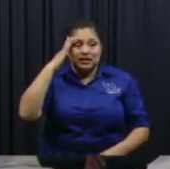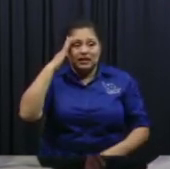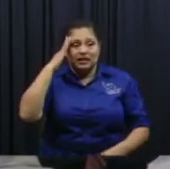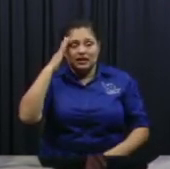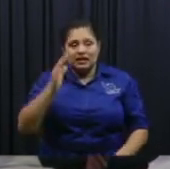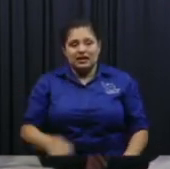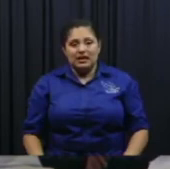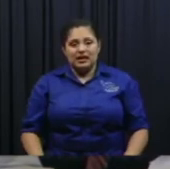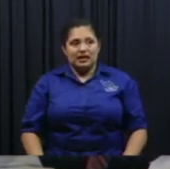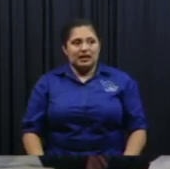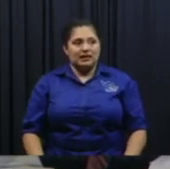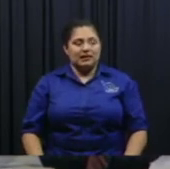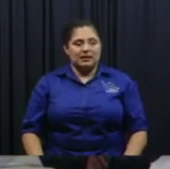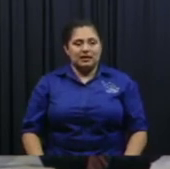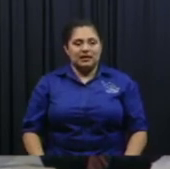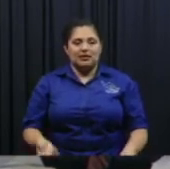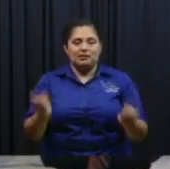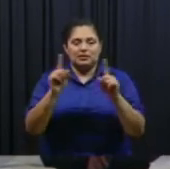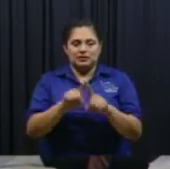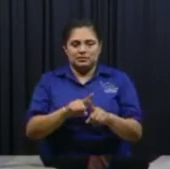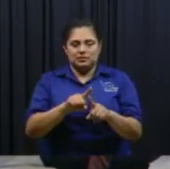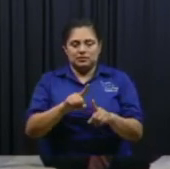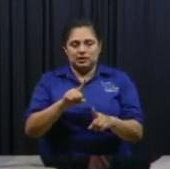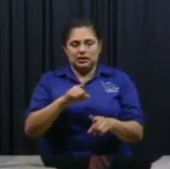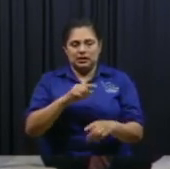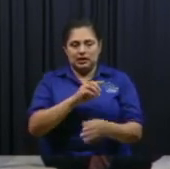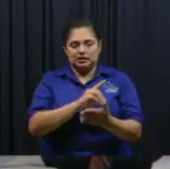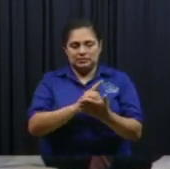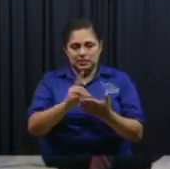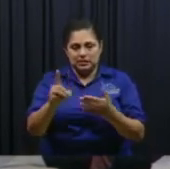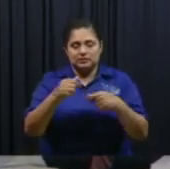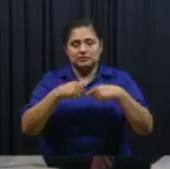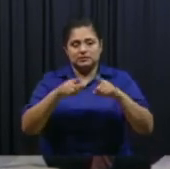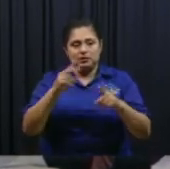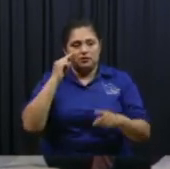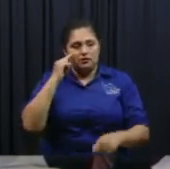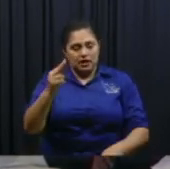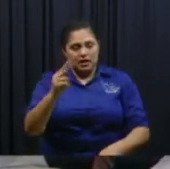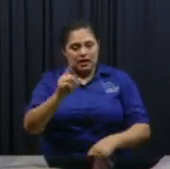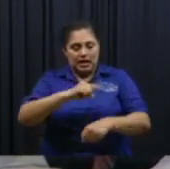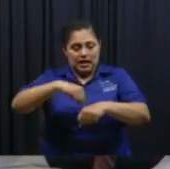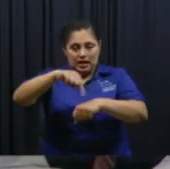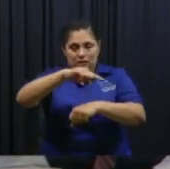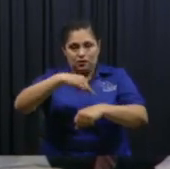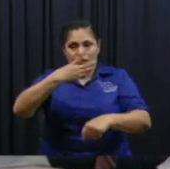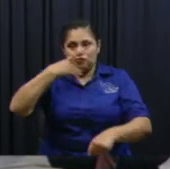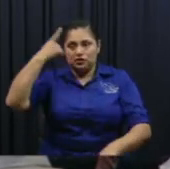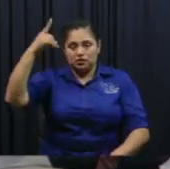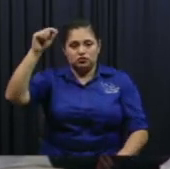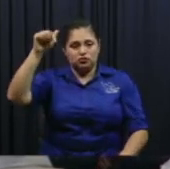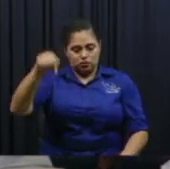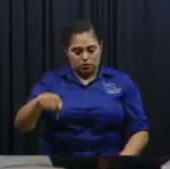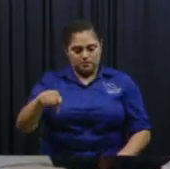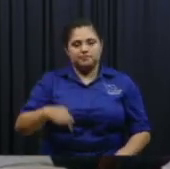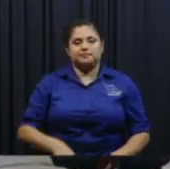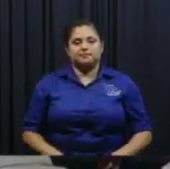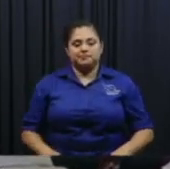resto del transcurso de la semana vea el reloj de Dios hoy